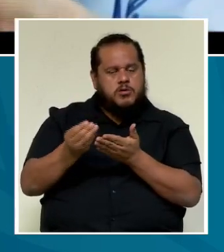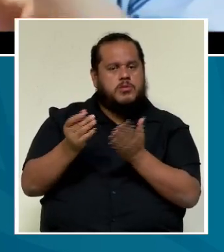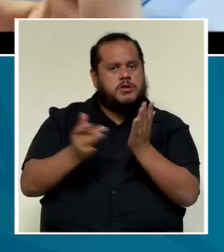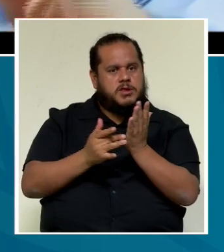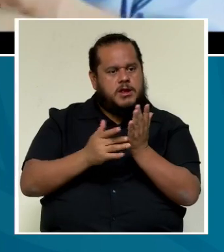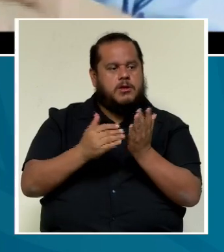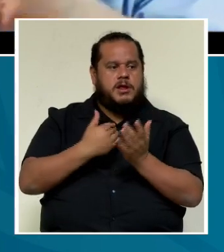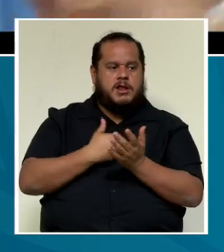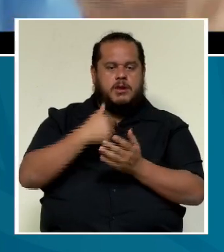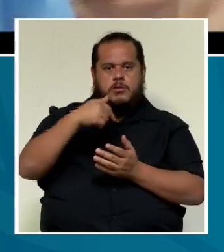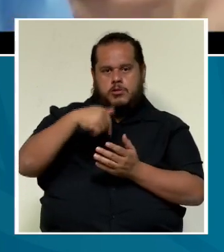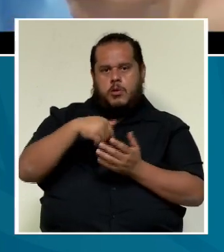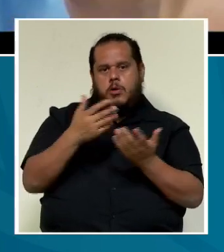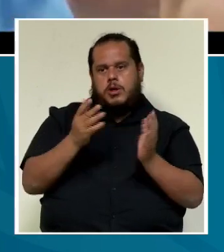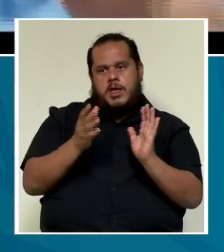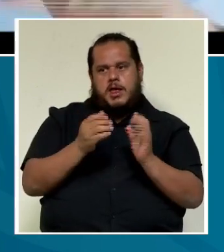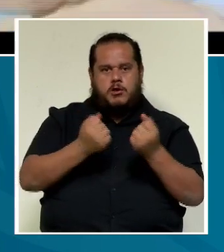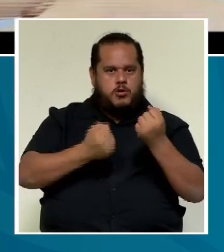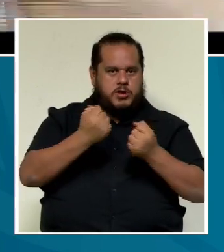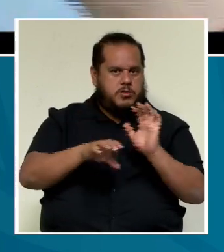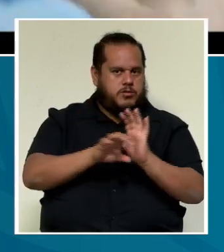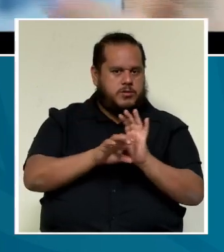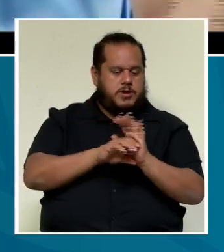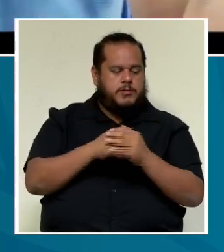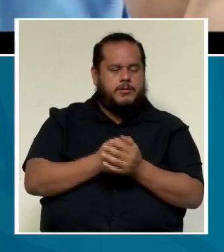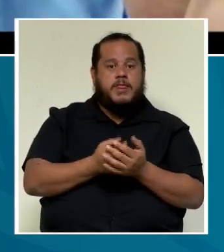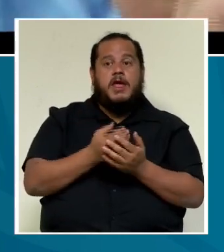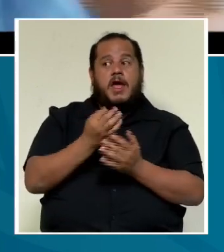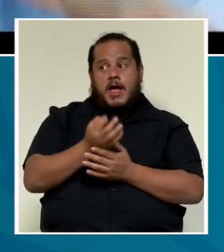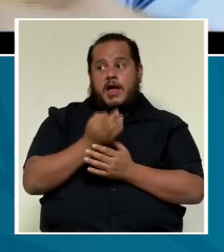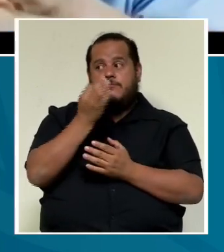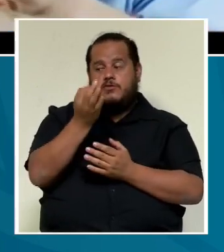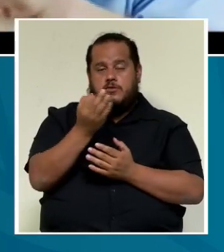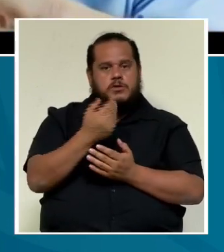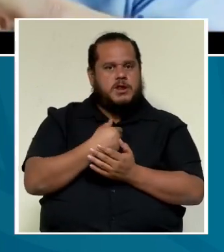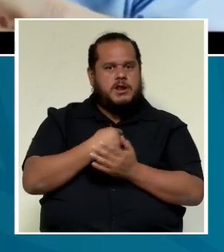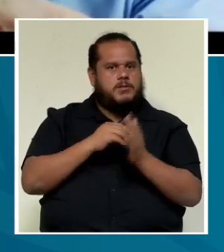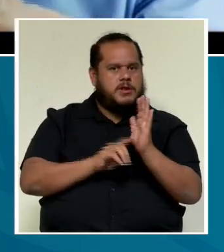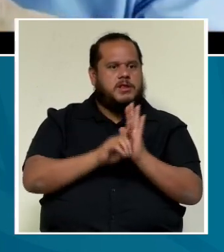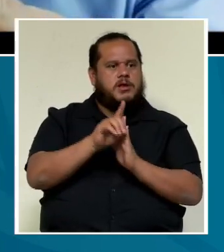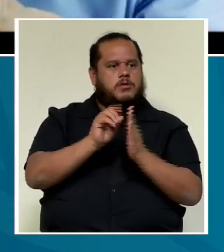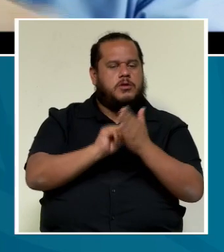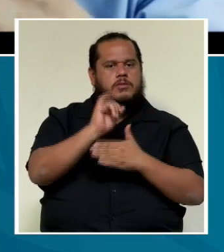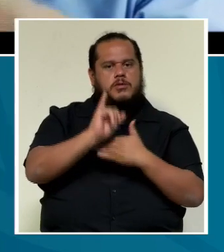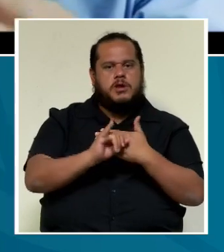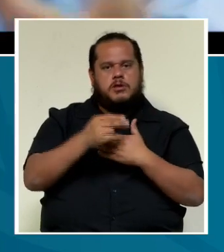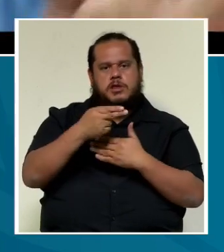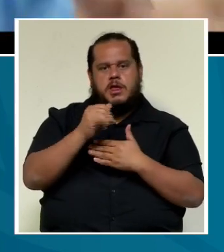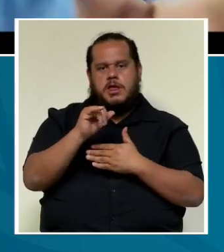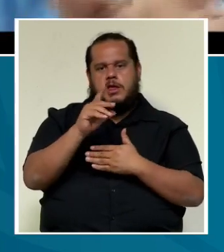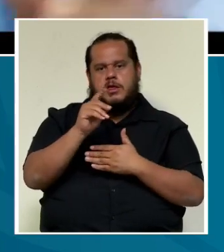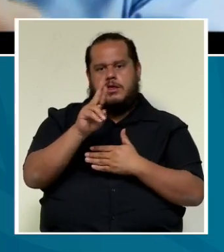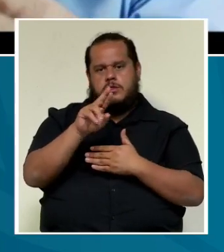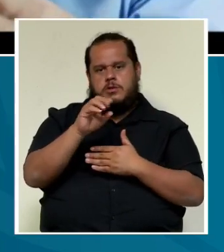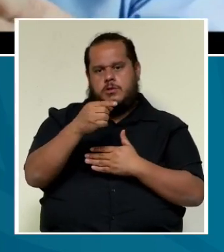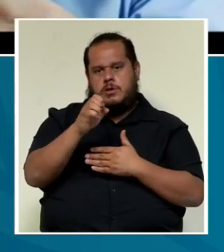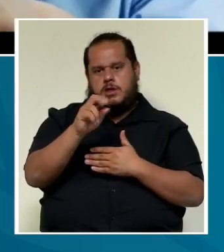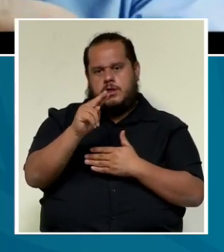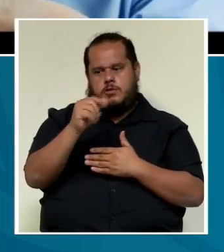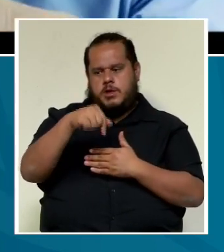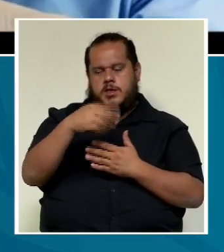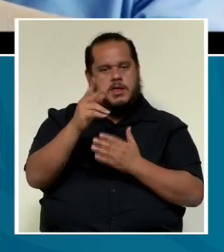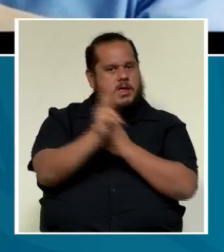en nuestra flotilla vehicular, por ejemplo. Eventualmente y a futuro pues tendríamos el desarrollo de proyectos de hidrógeno, por ejemplo, en el país,